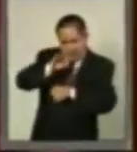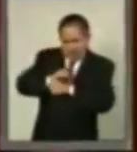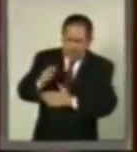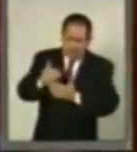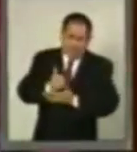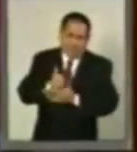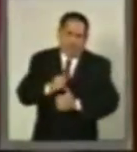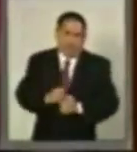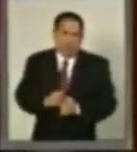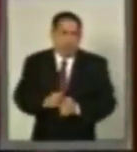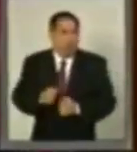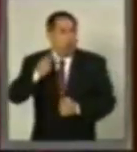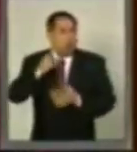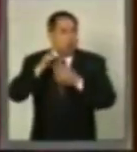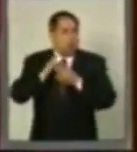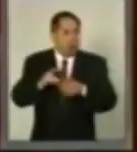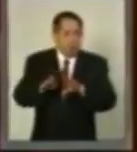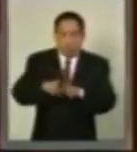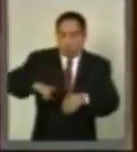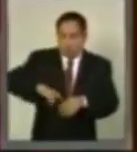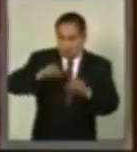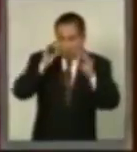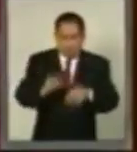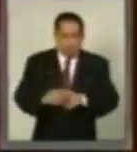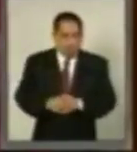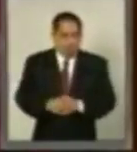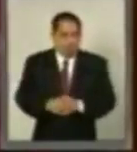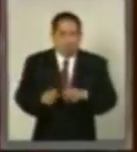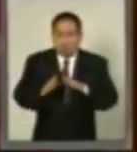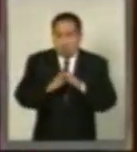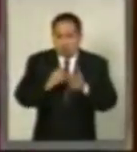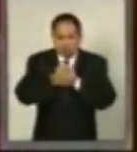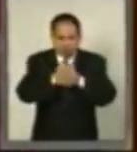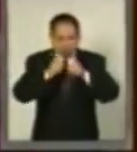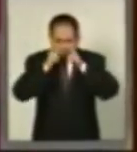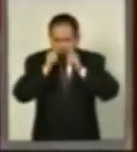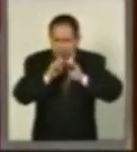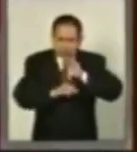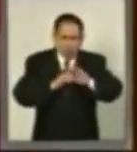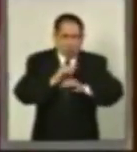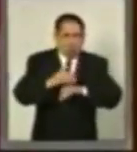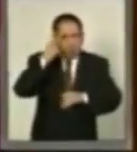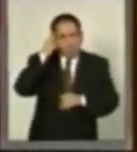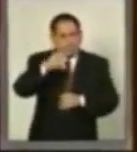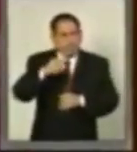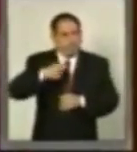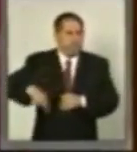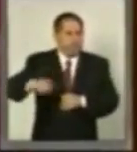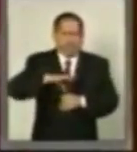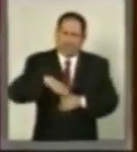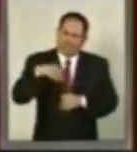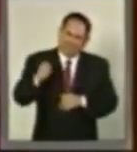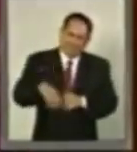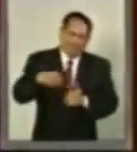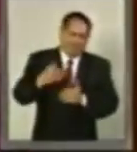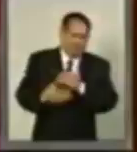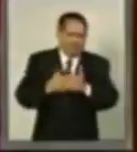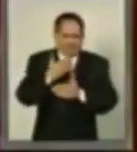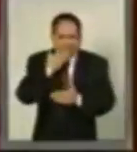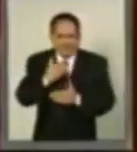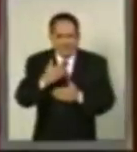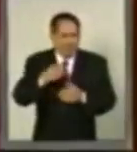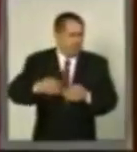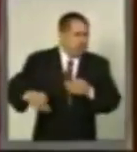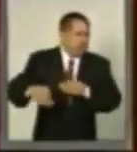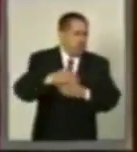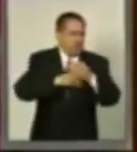Tenemos una política de Estado en la materia, una política que nos permita, en este esfuerzo sin precedentes de todas y